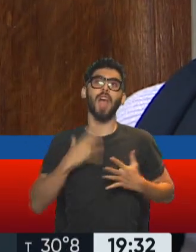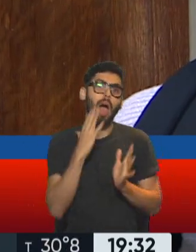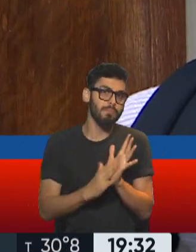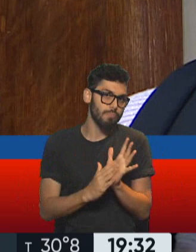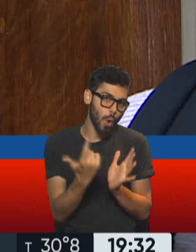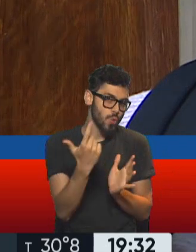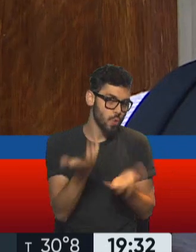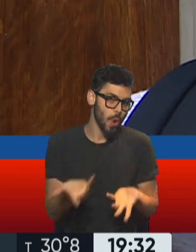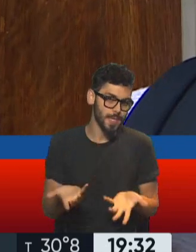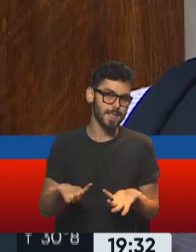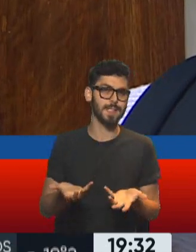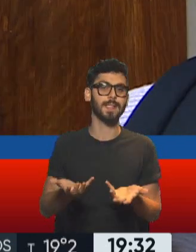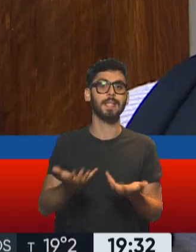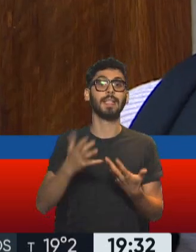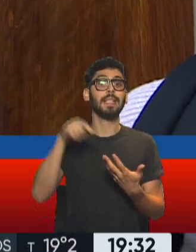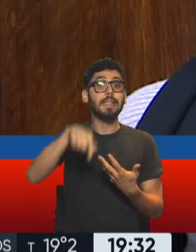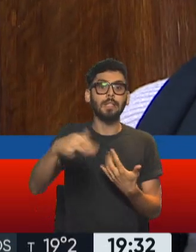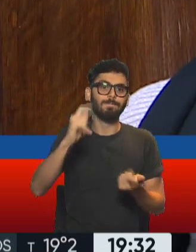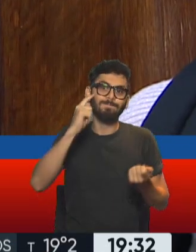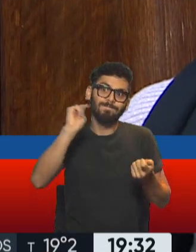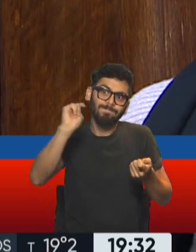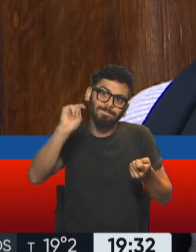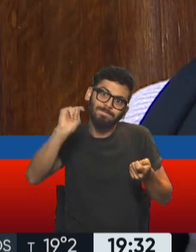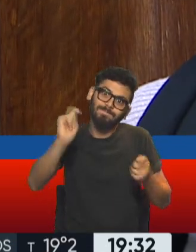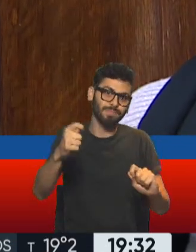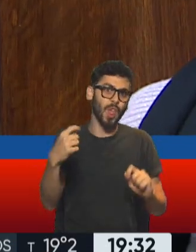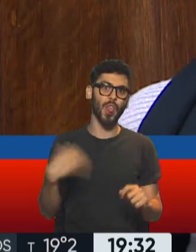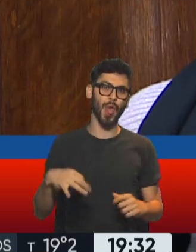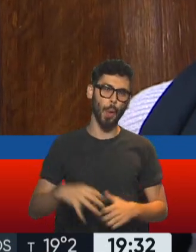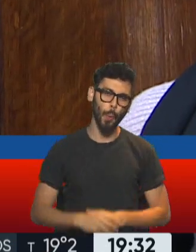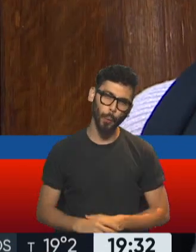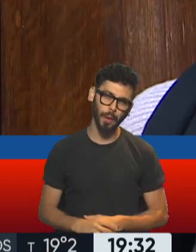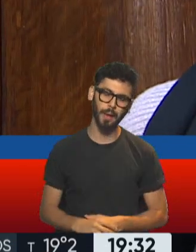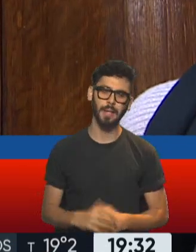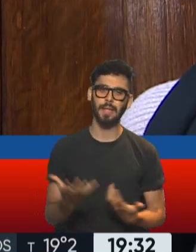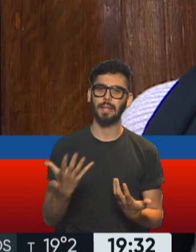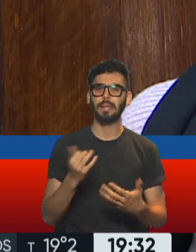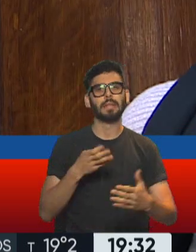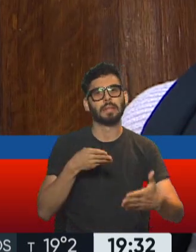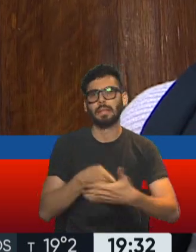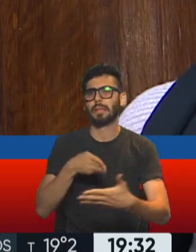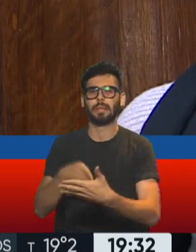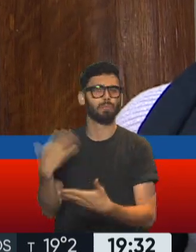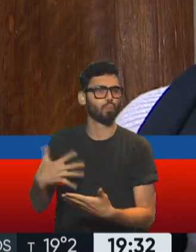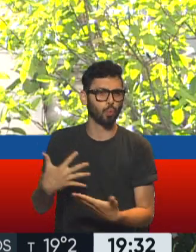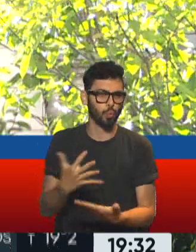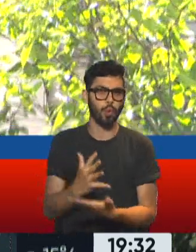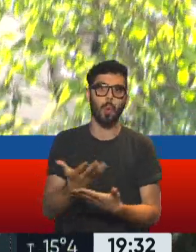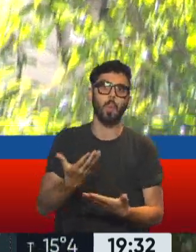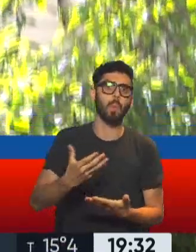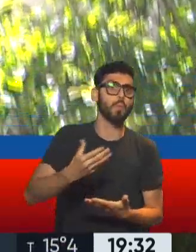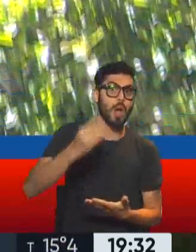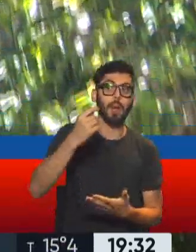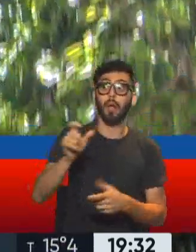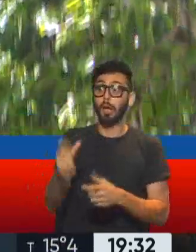mirada hay que cambiarla, hay muchos obstáculos, desacreditaciones hacia